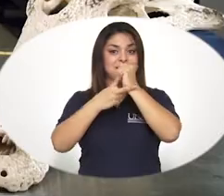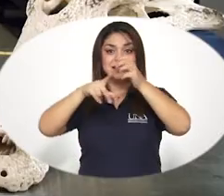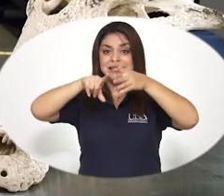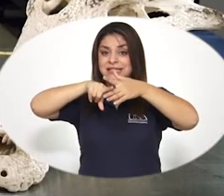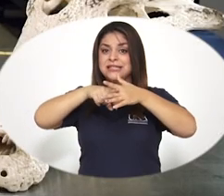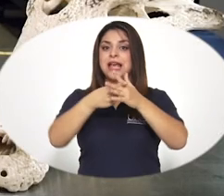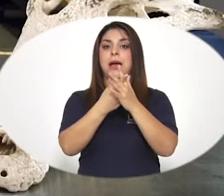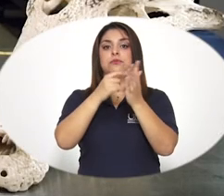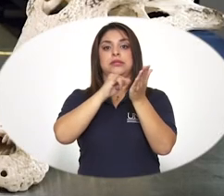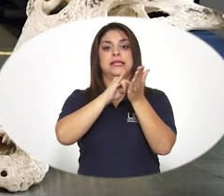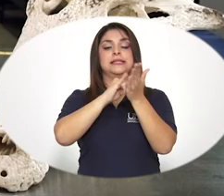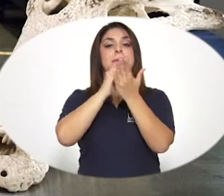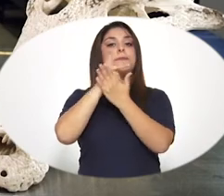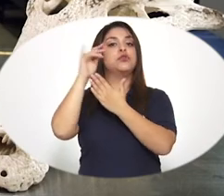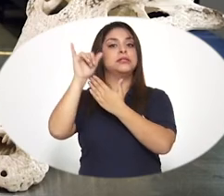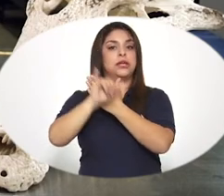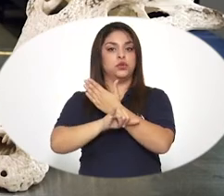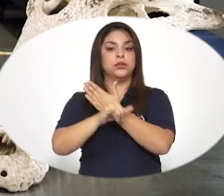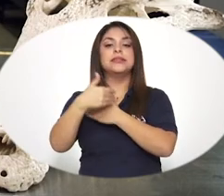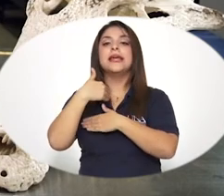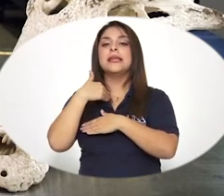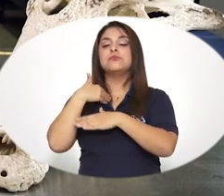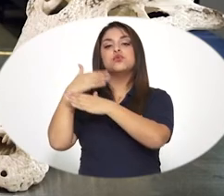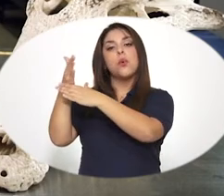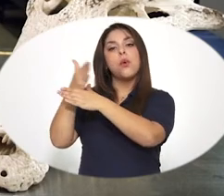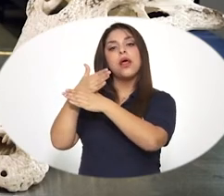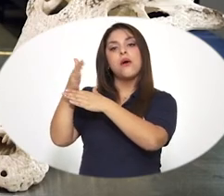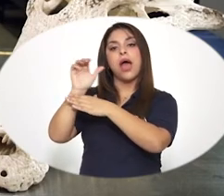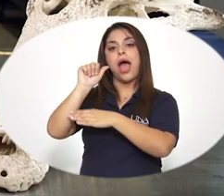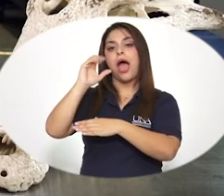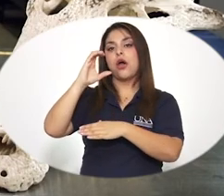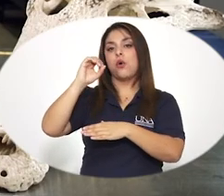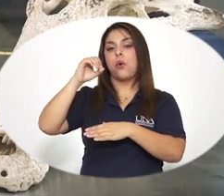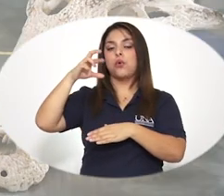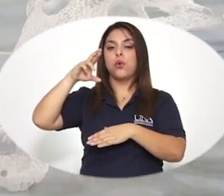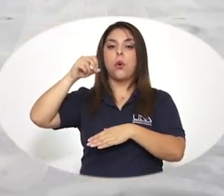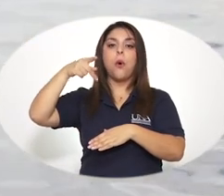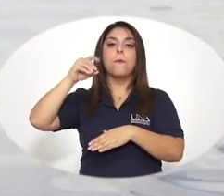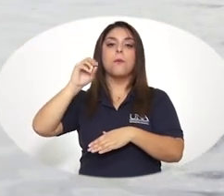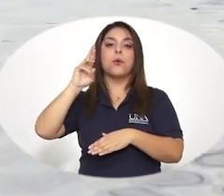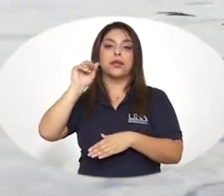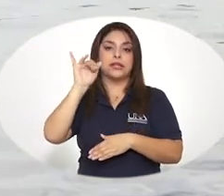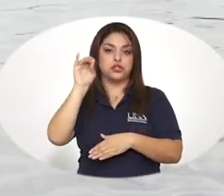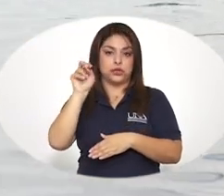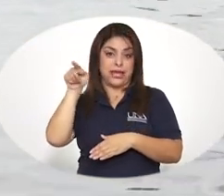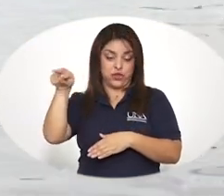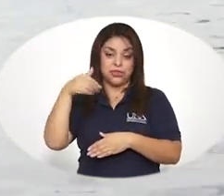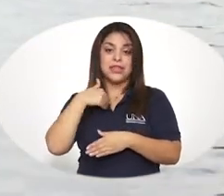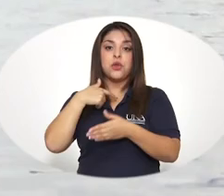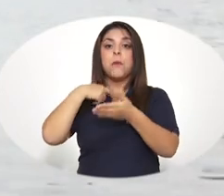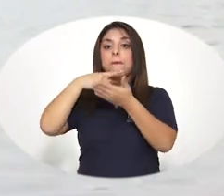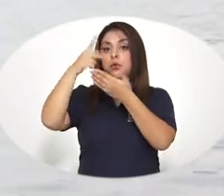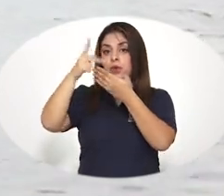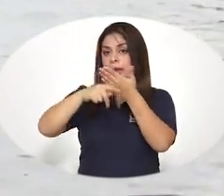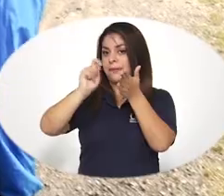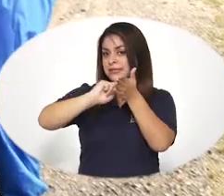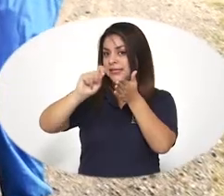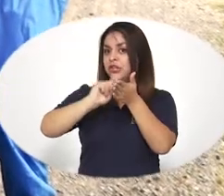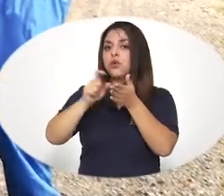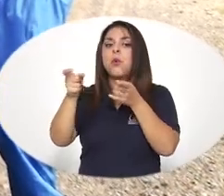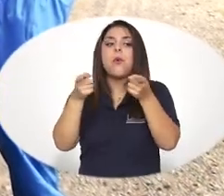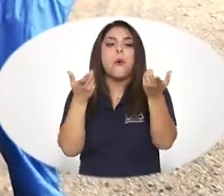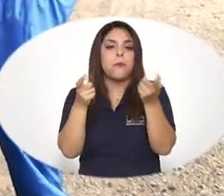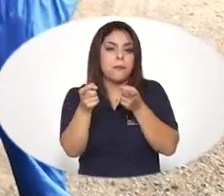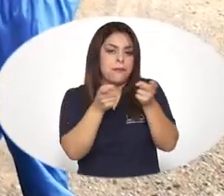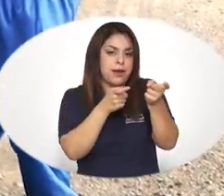Una vez que iniciamos este proyecto, contamos con la colaboración de Acuacorporación, los cuales tienen inscrito un programa de manejo de